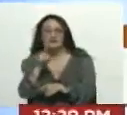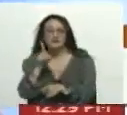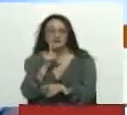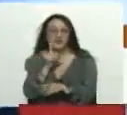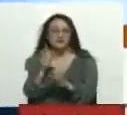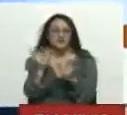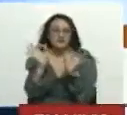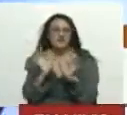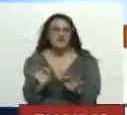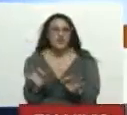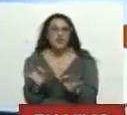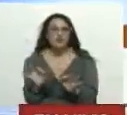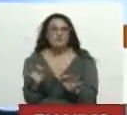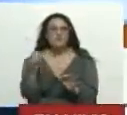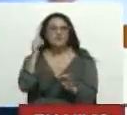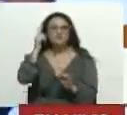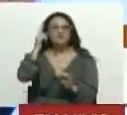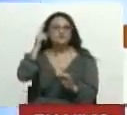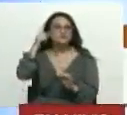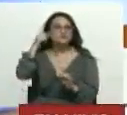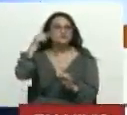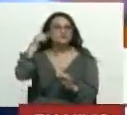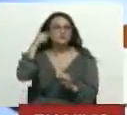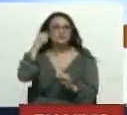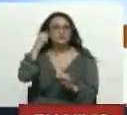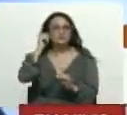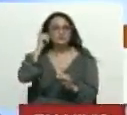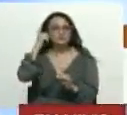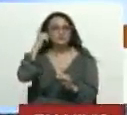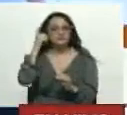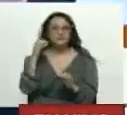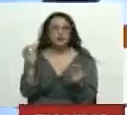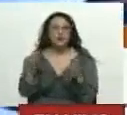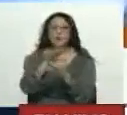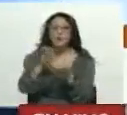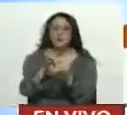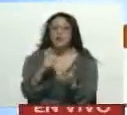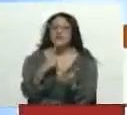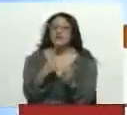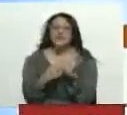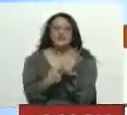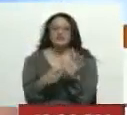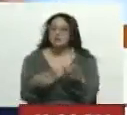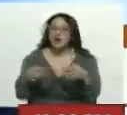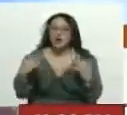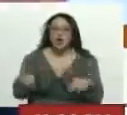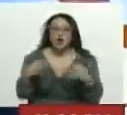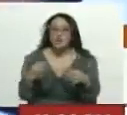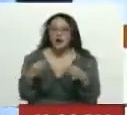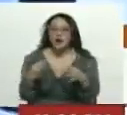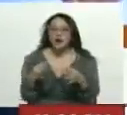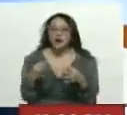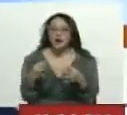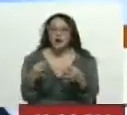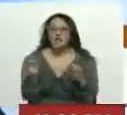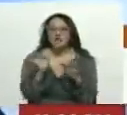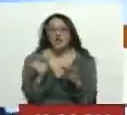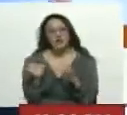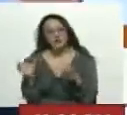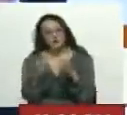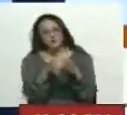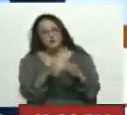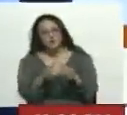estereotipo la no vamos a hablar los problemas como son para poder darle soluciones y se hablan de formas